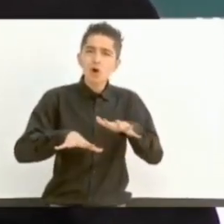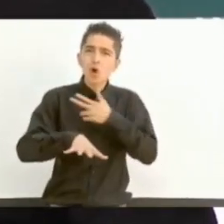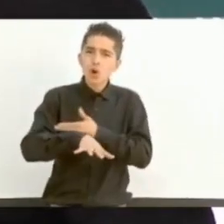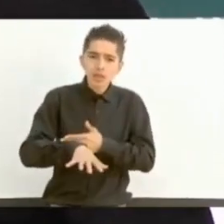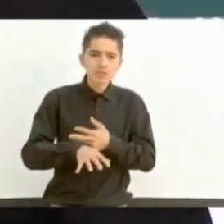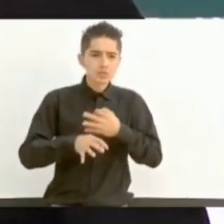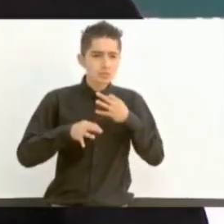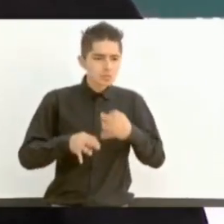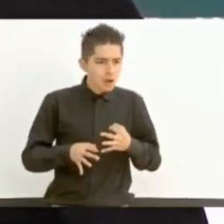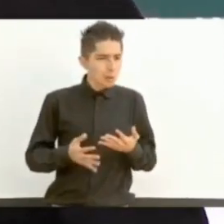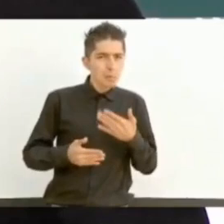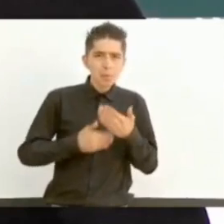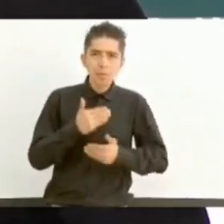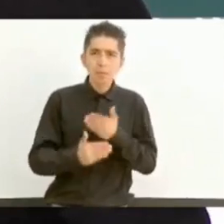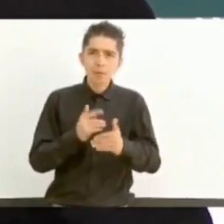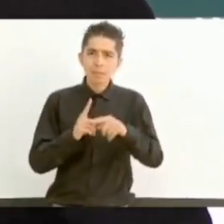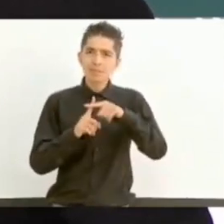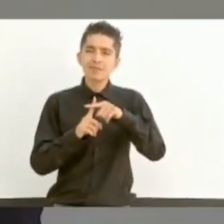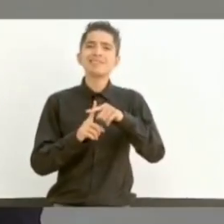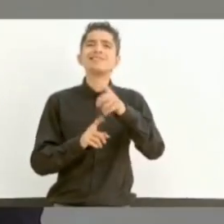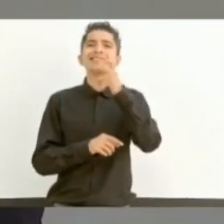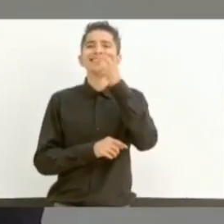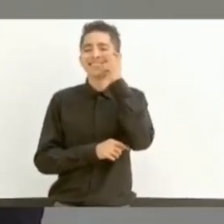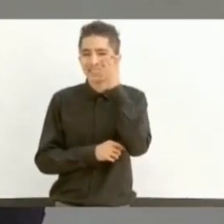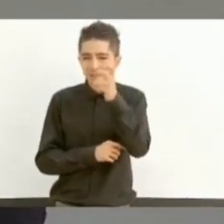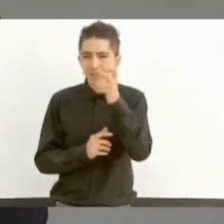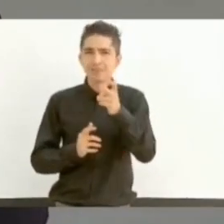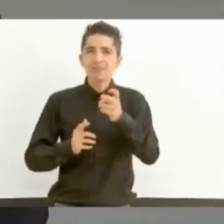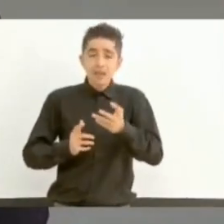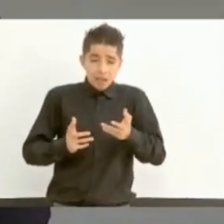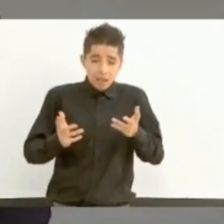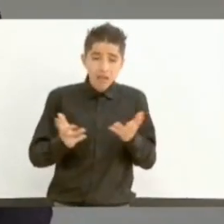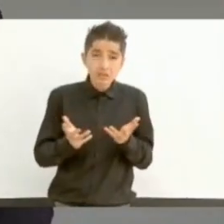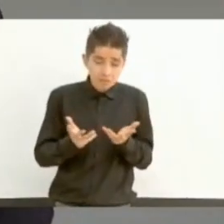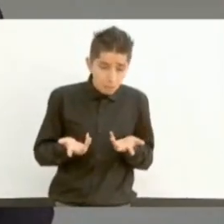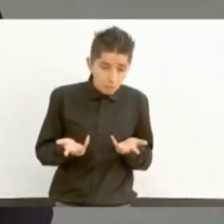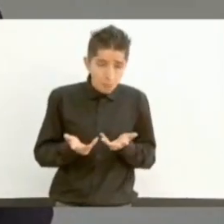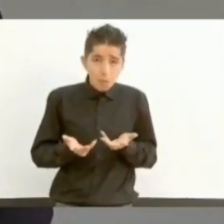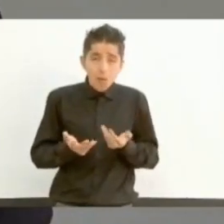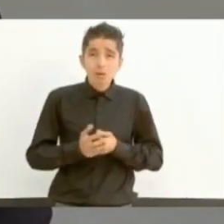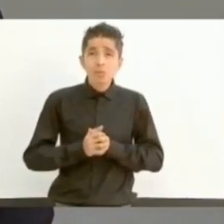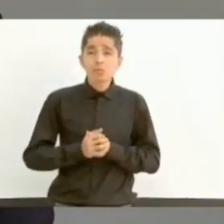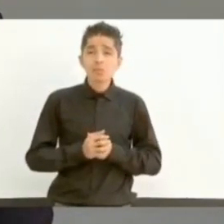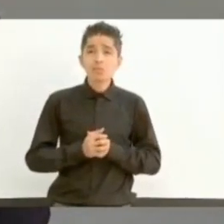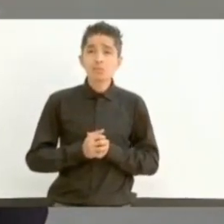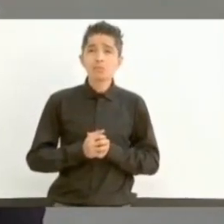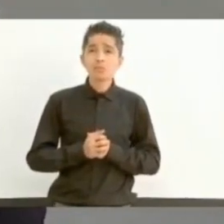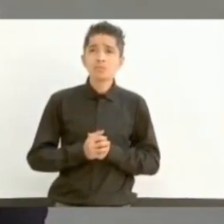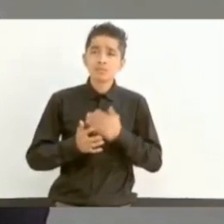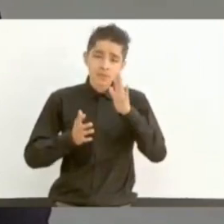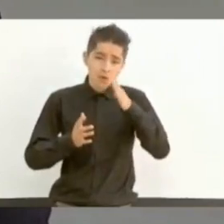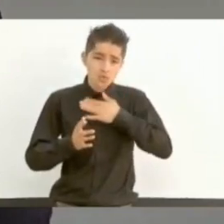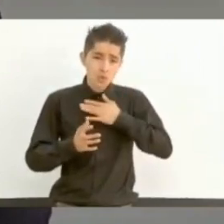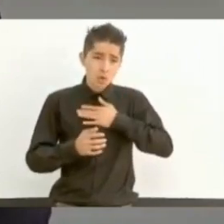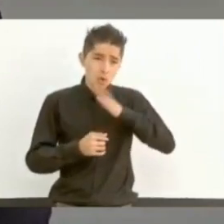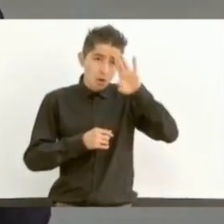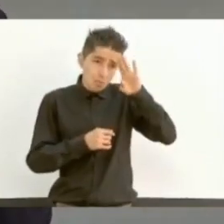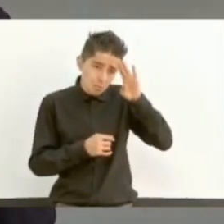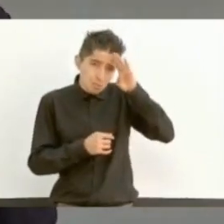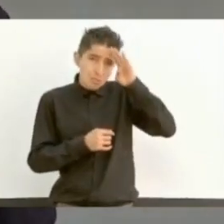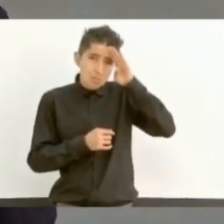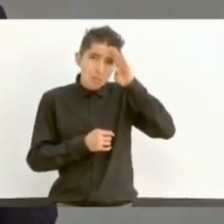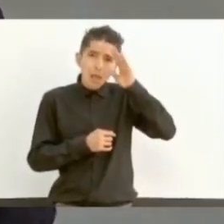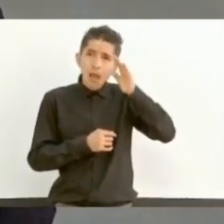Y esto se está llevando a cabo, yo diría que